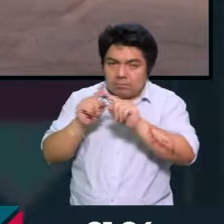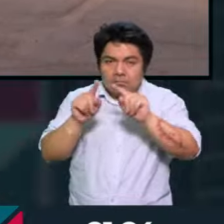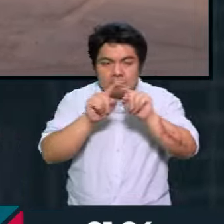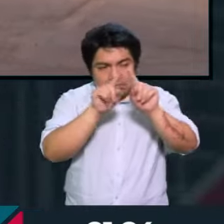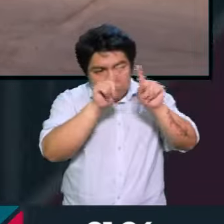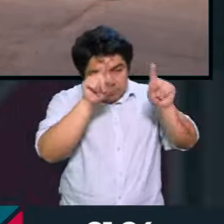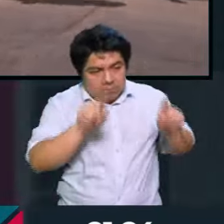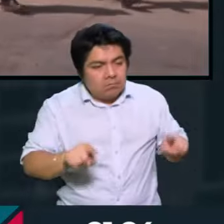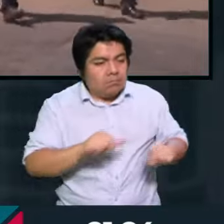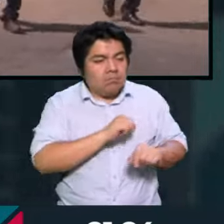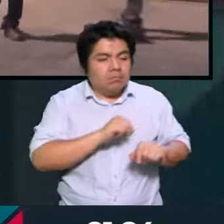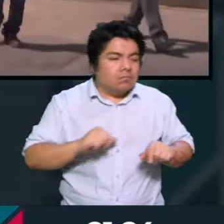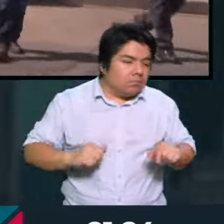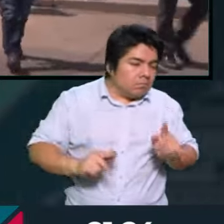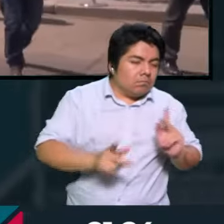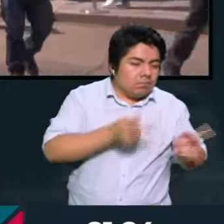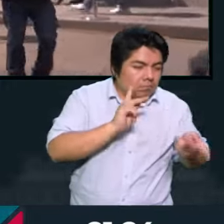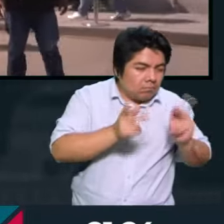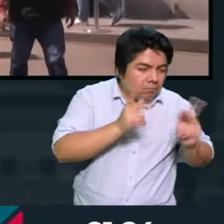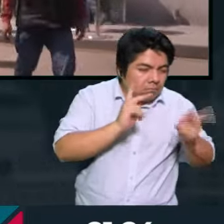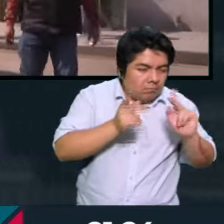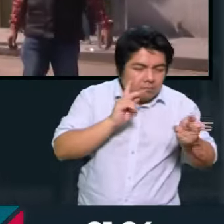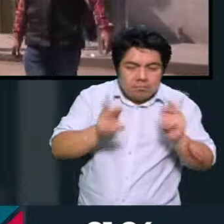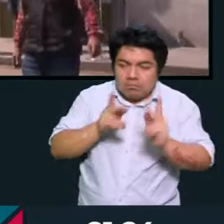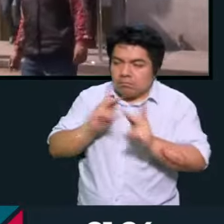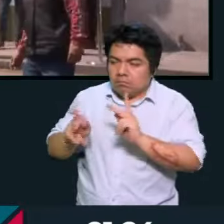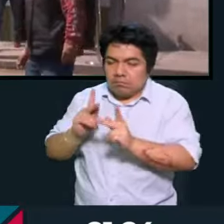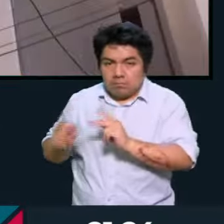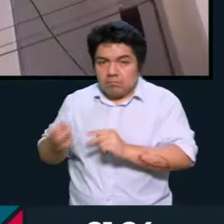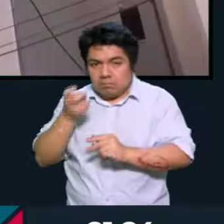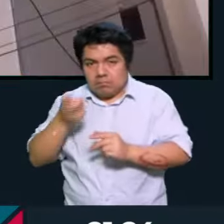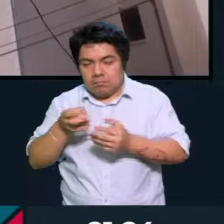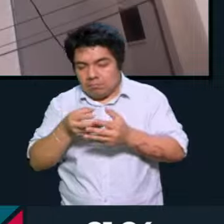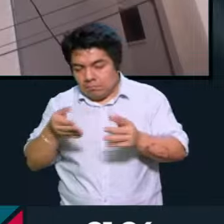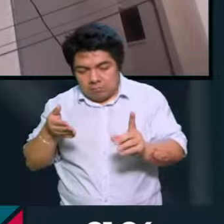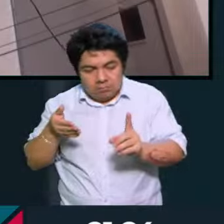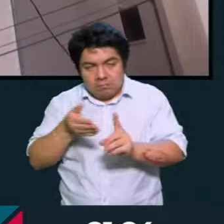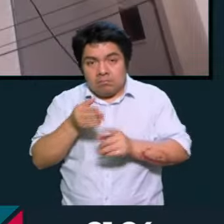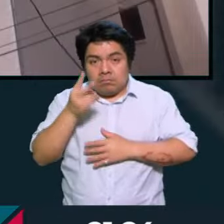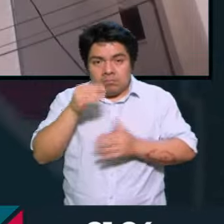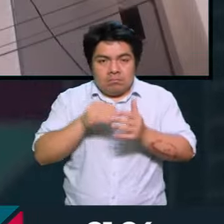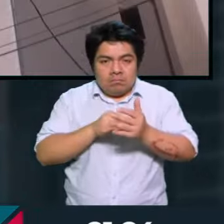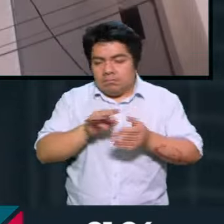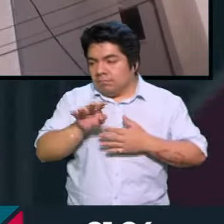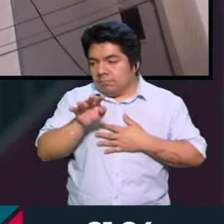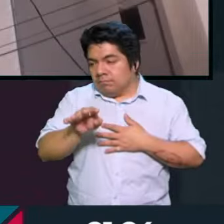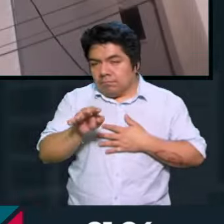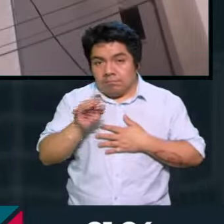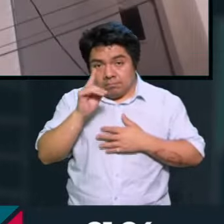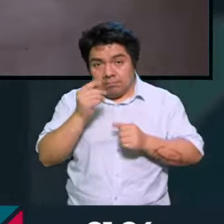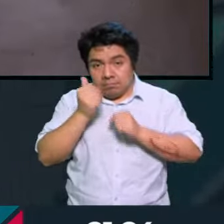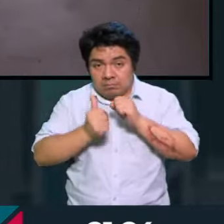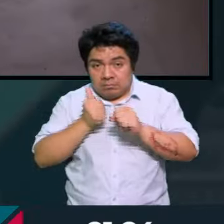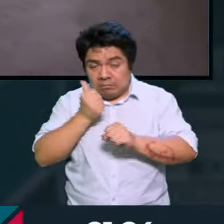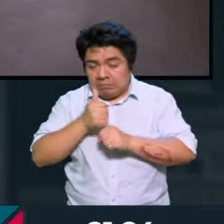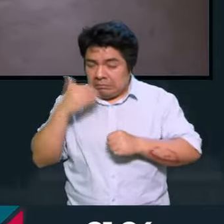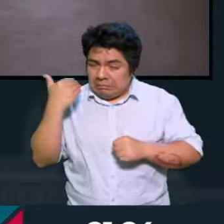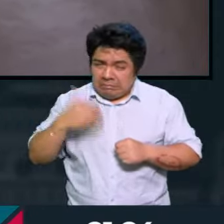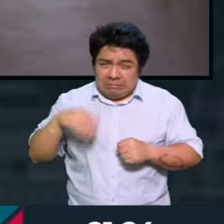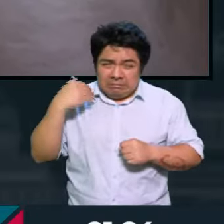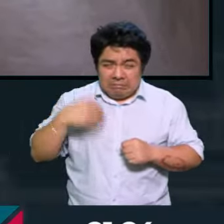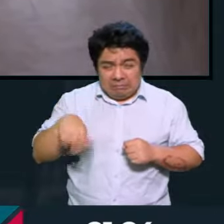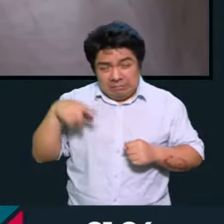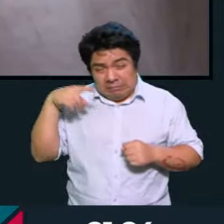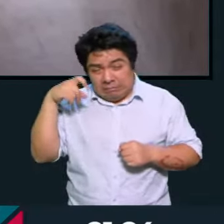más dañadas y ese fue el camino que se hizo. Todo 2019 fue un año muy complicado, muy